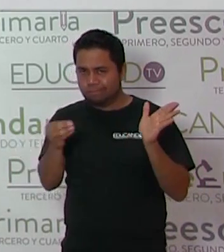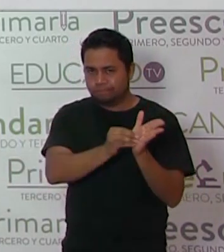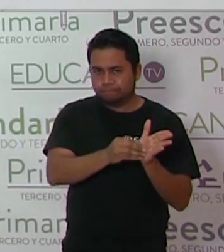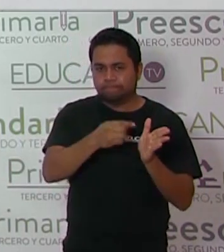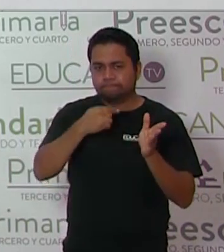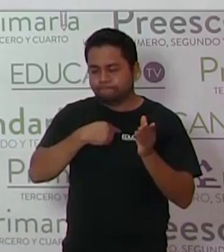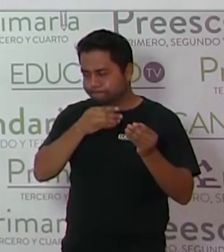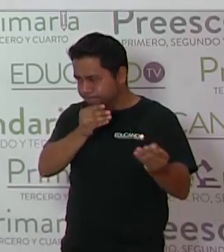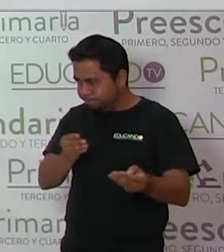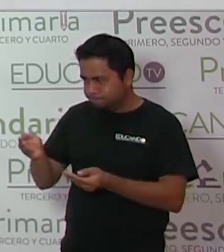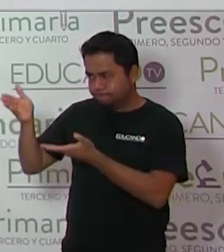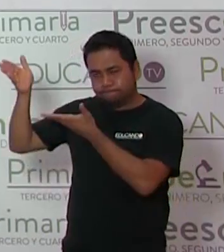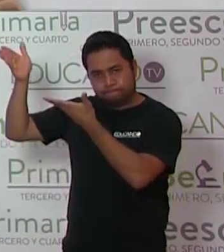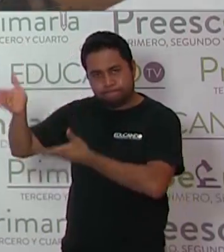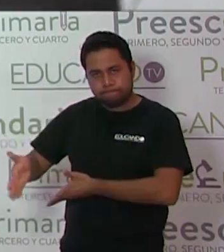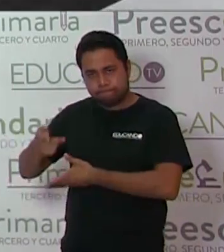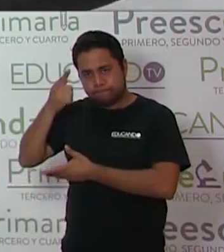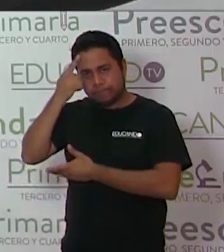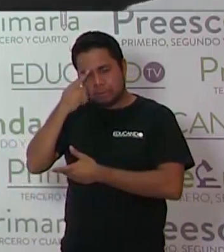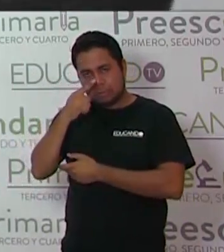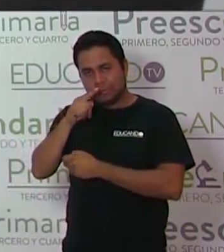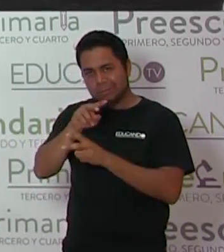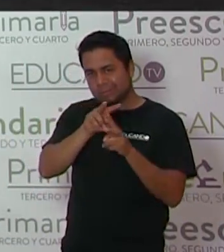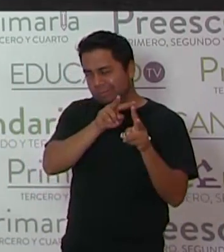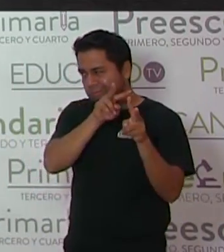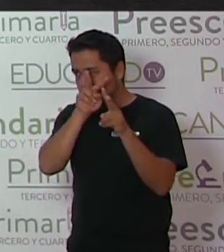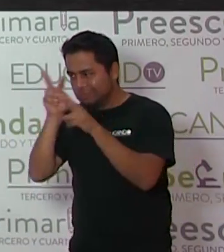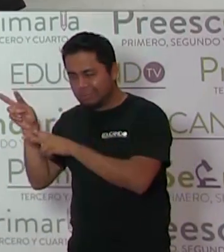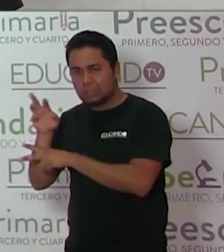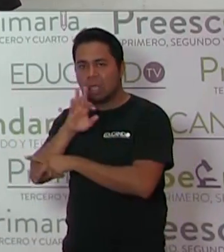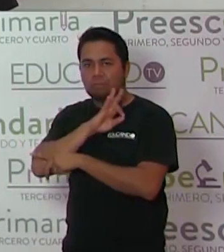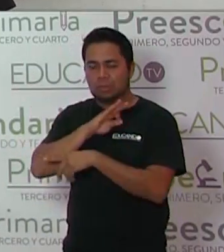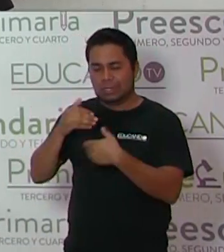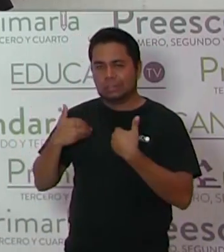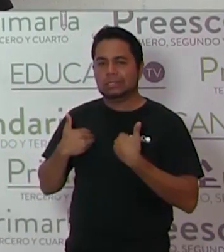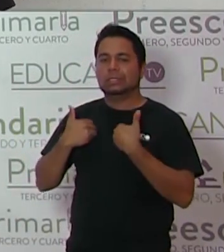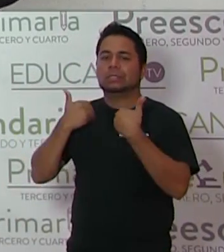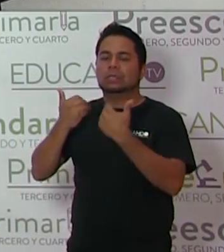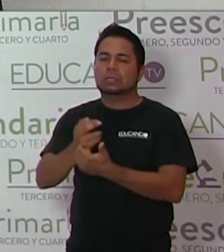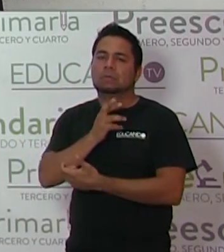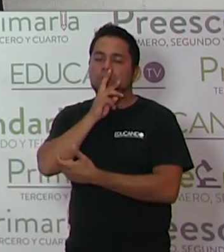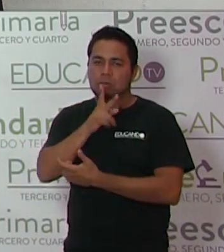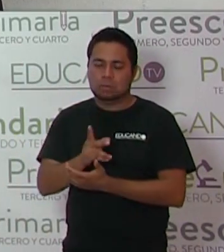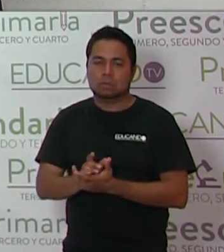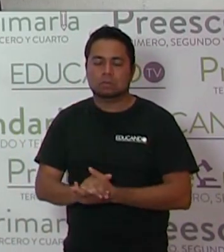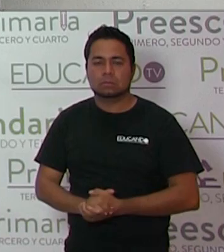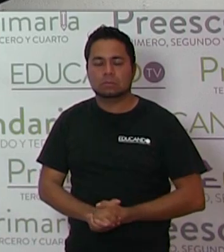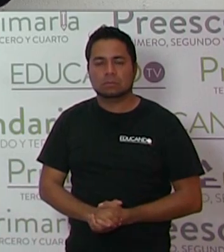a poner de este lado para que lo enfoquemos y podamos